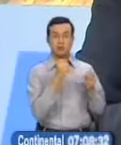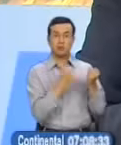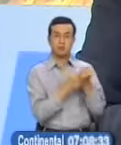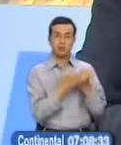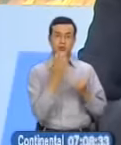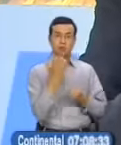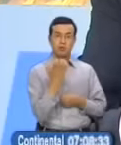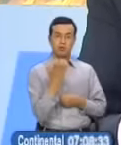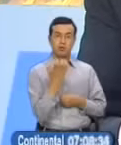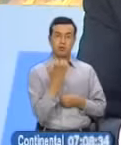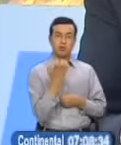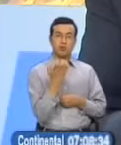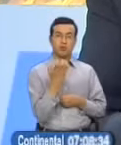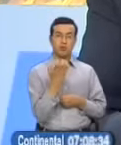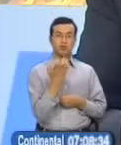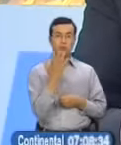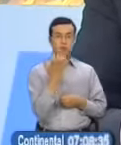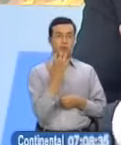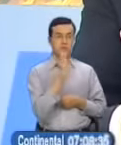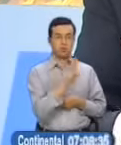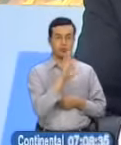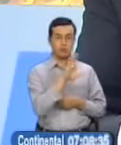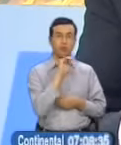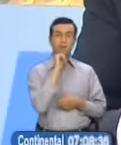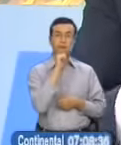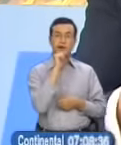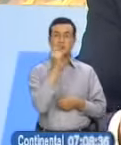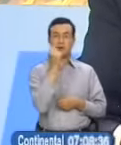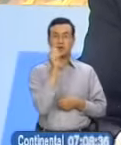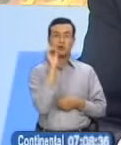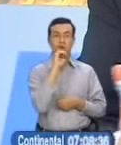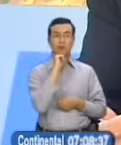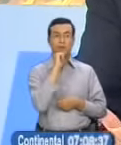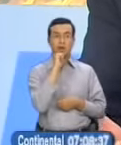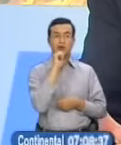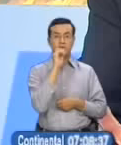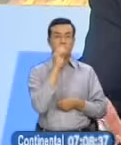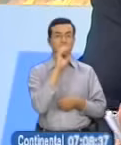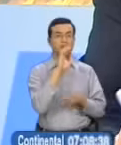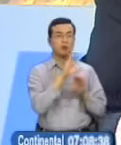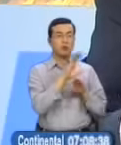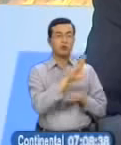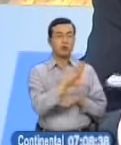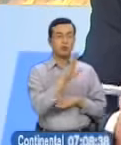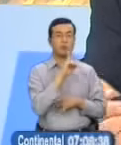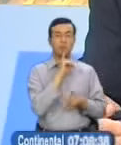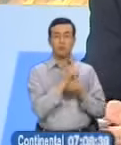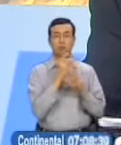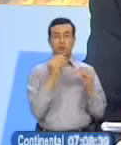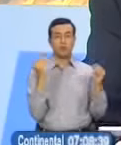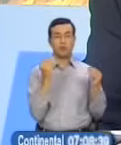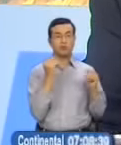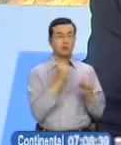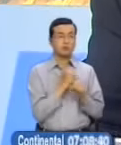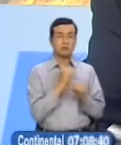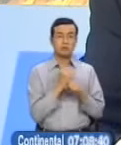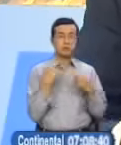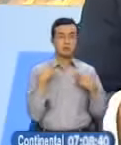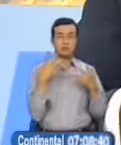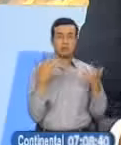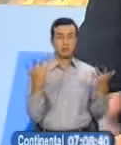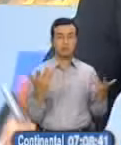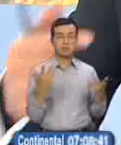bono, pero lo que no tienen, lo que les falta o lo que no completa el bono, ¿cómo hacen? Porque muchos también se han quedado sin trabajo, es